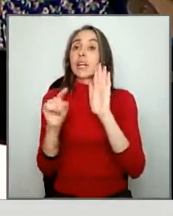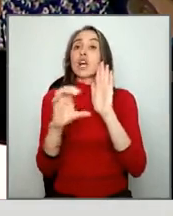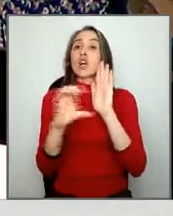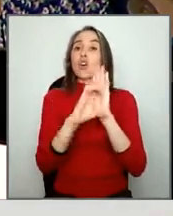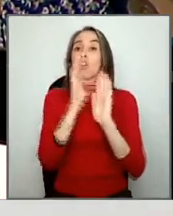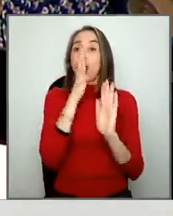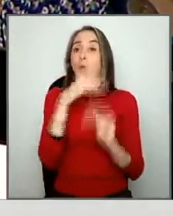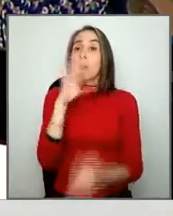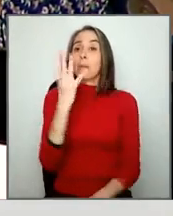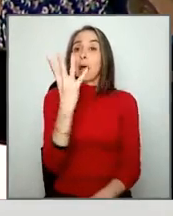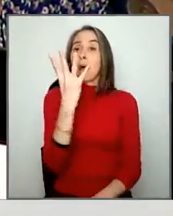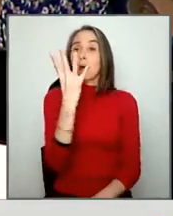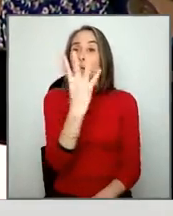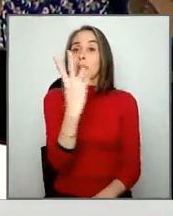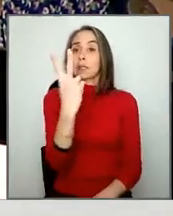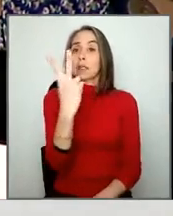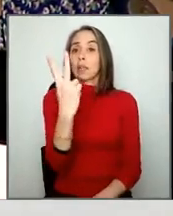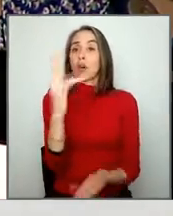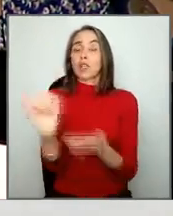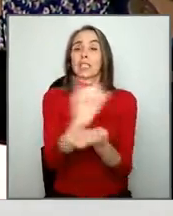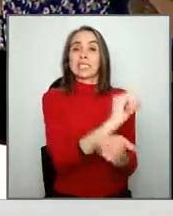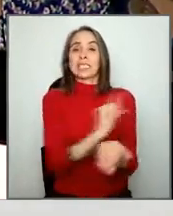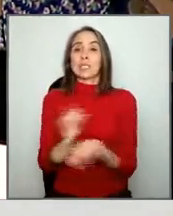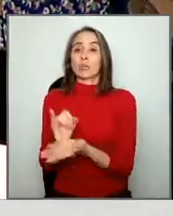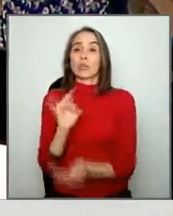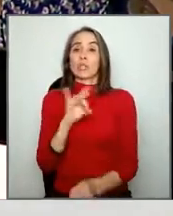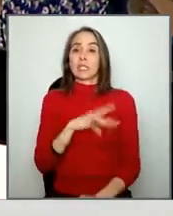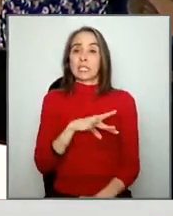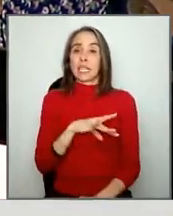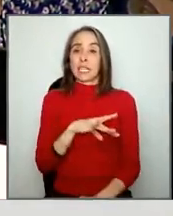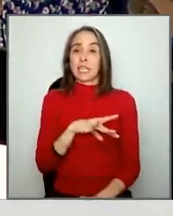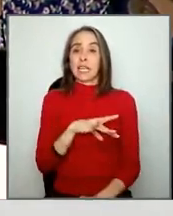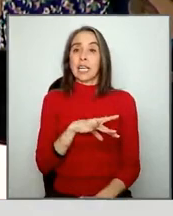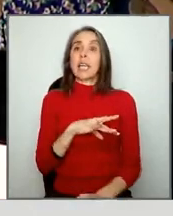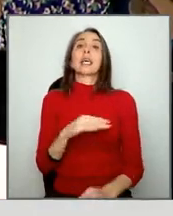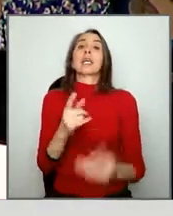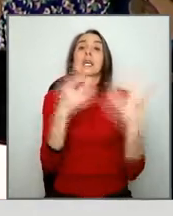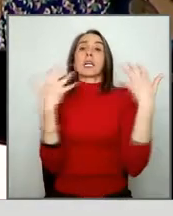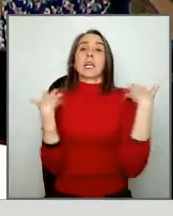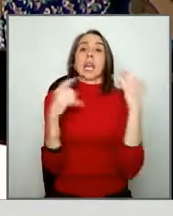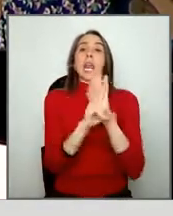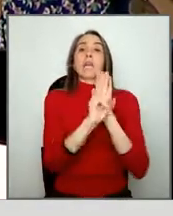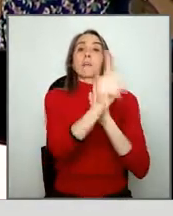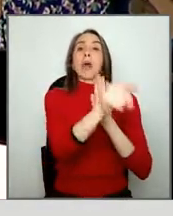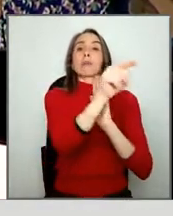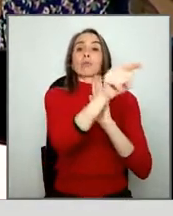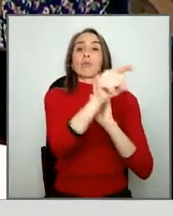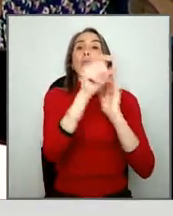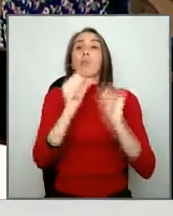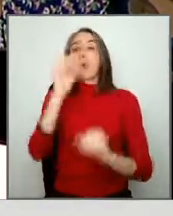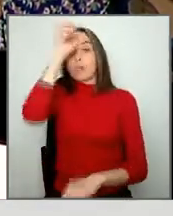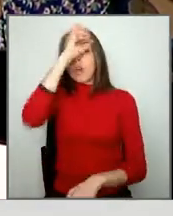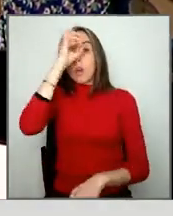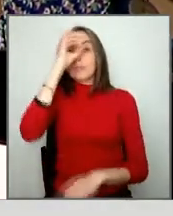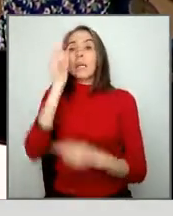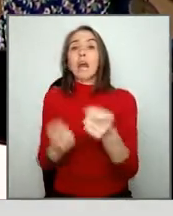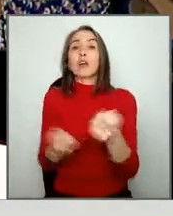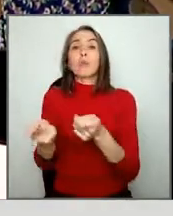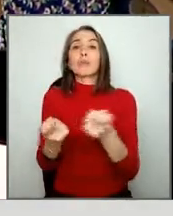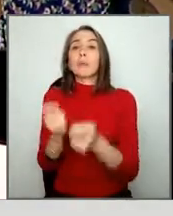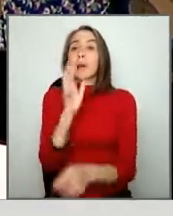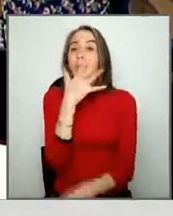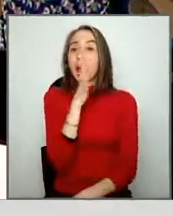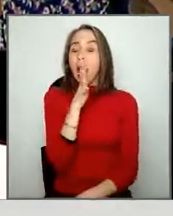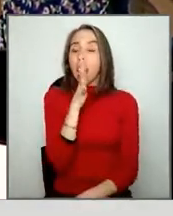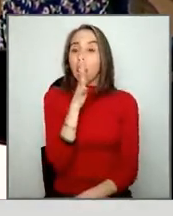40 y dos instituciones en nuestro país que tienen competencias para pronunciarse en materia de gestión de recursos hídricos lo que